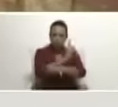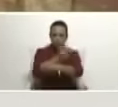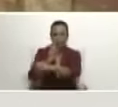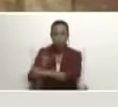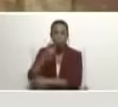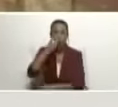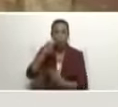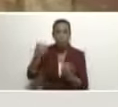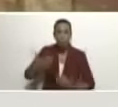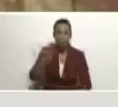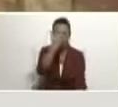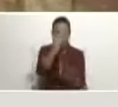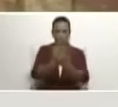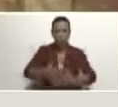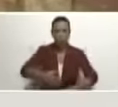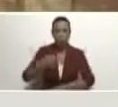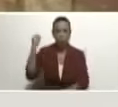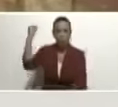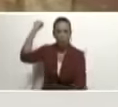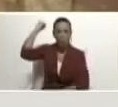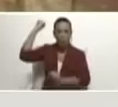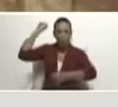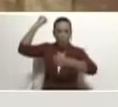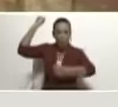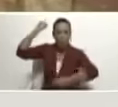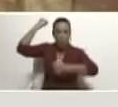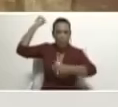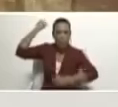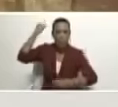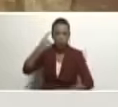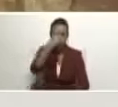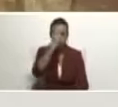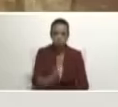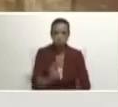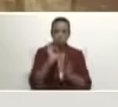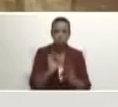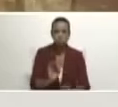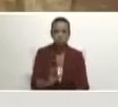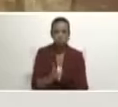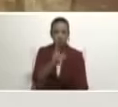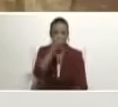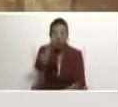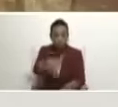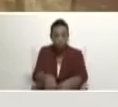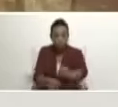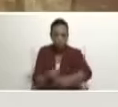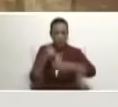Dicen que Bolívar iba al frente con una lanza, general en jefe.